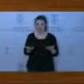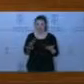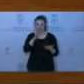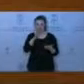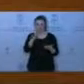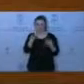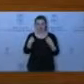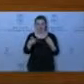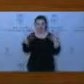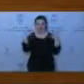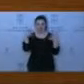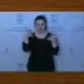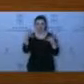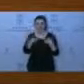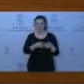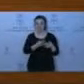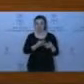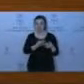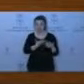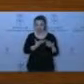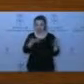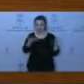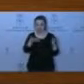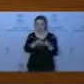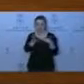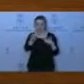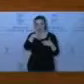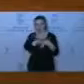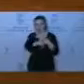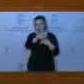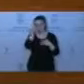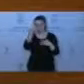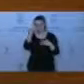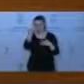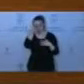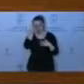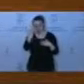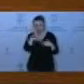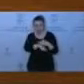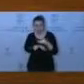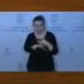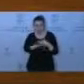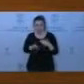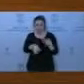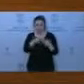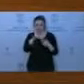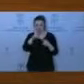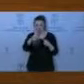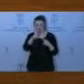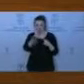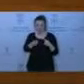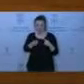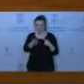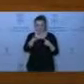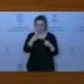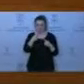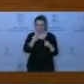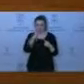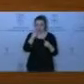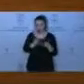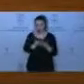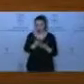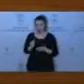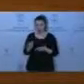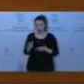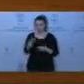que las recomendaciones de la sindicatura cogen y se meten en un cajón y allí quedan olvidadas hasta el ejercicio siguiente, y a las pruebas me remito.